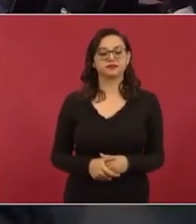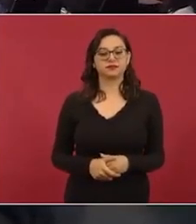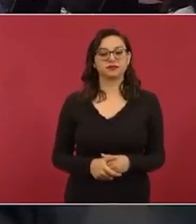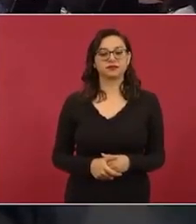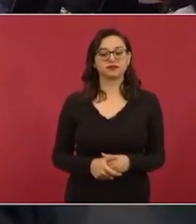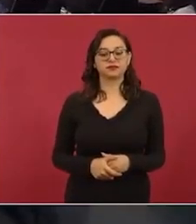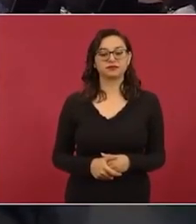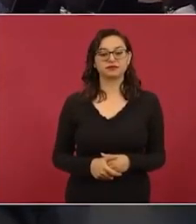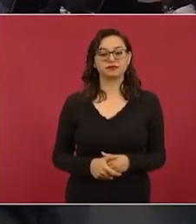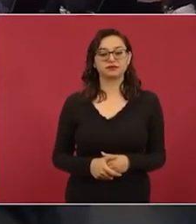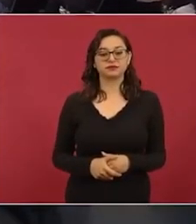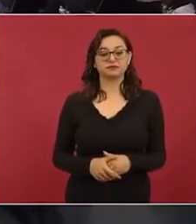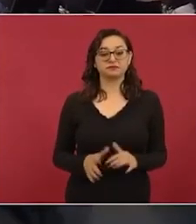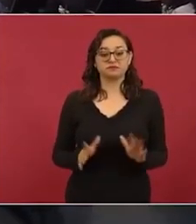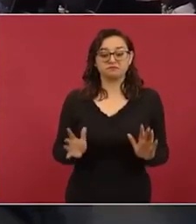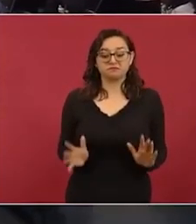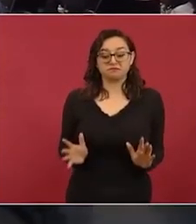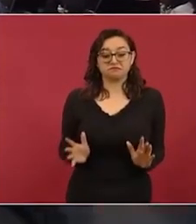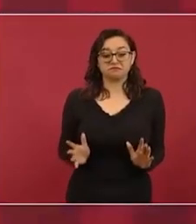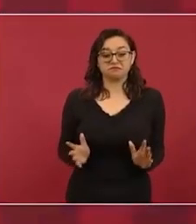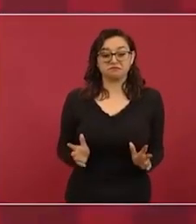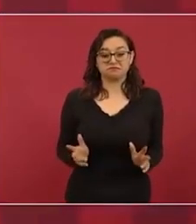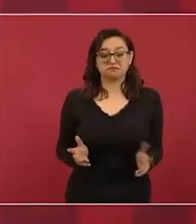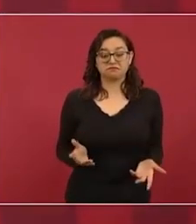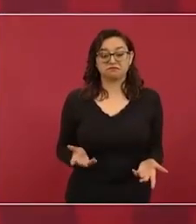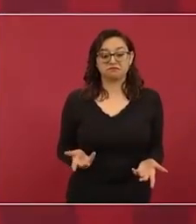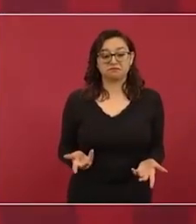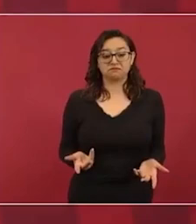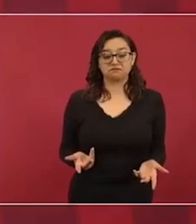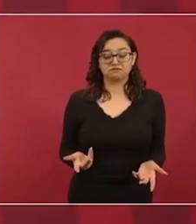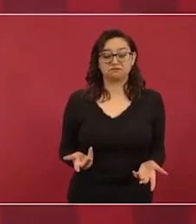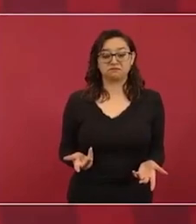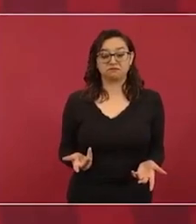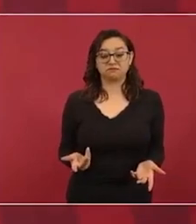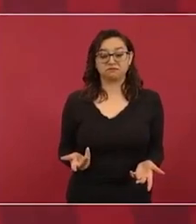Y si eso lo